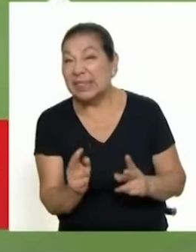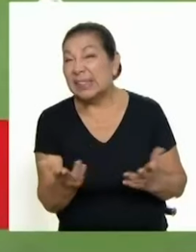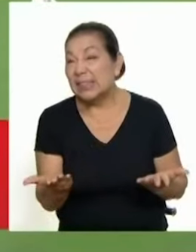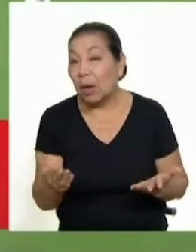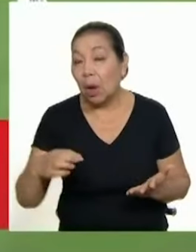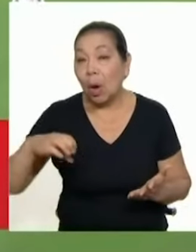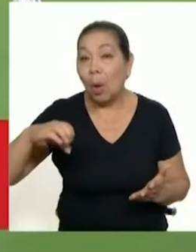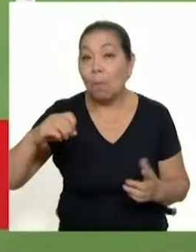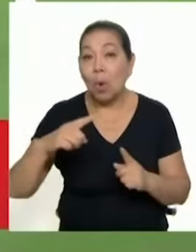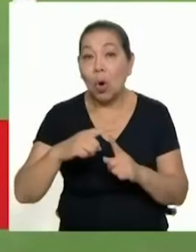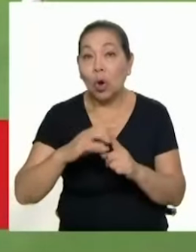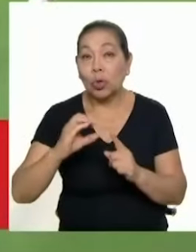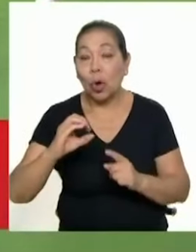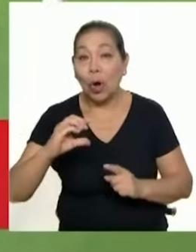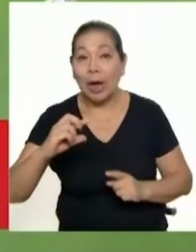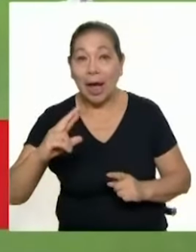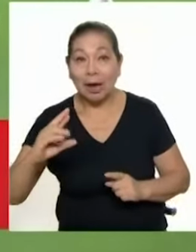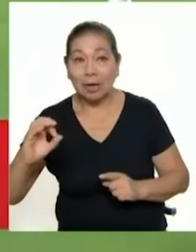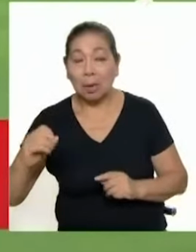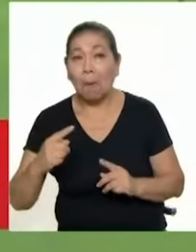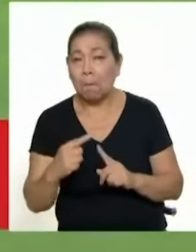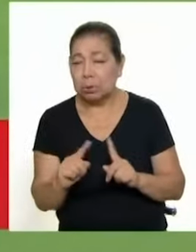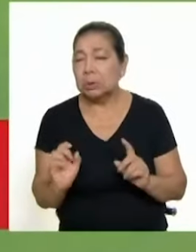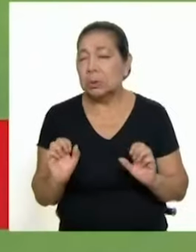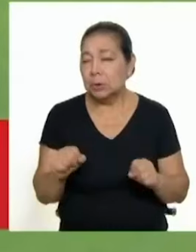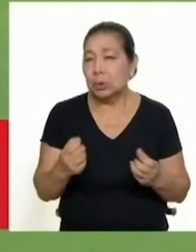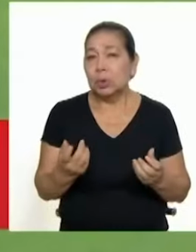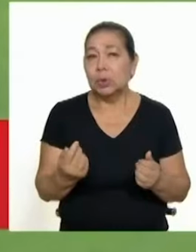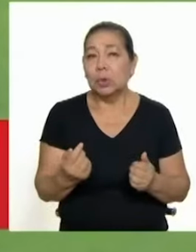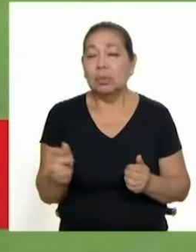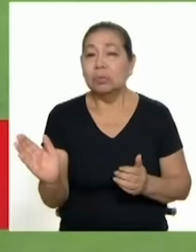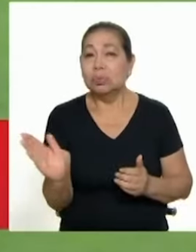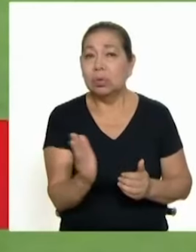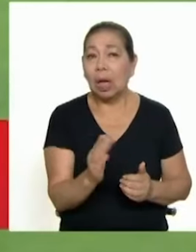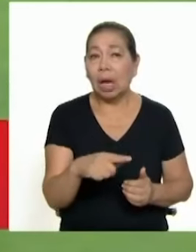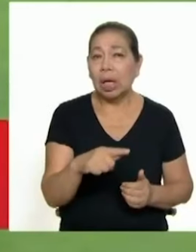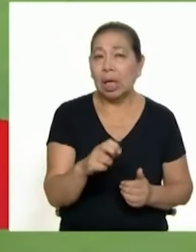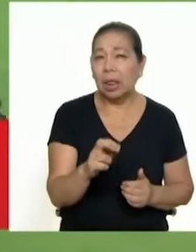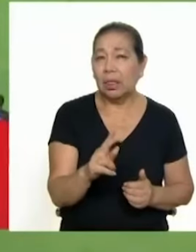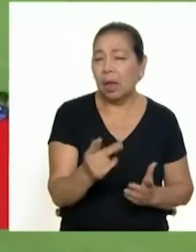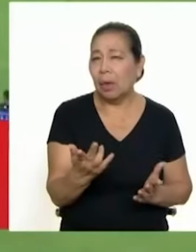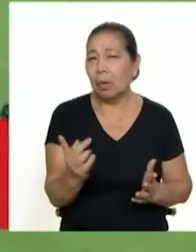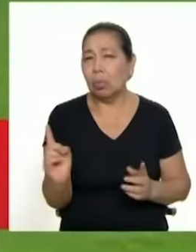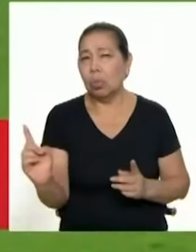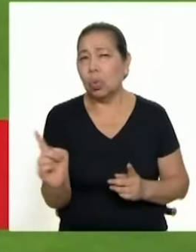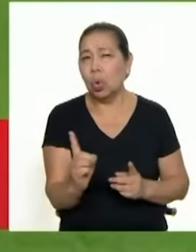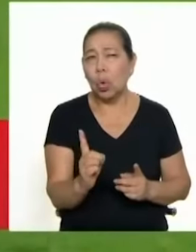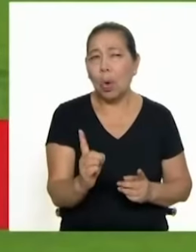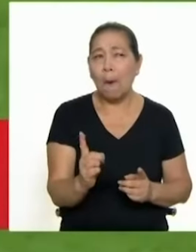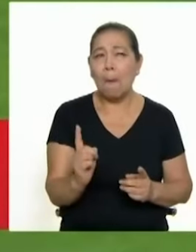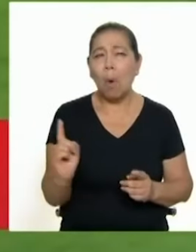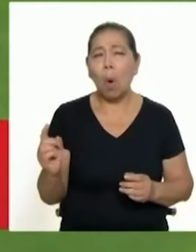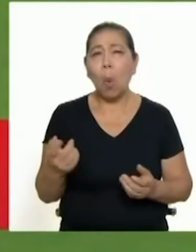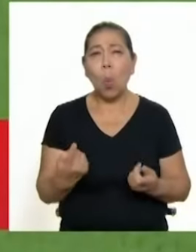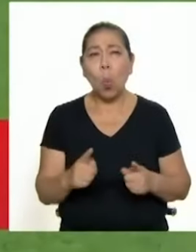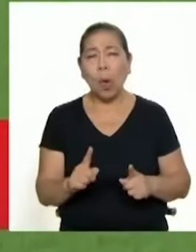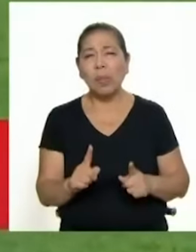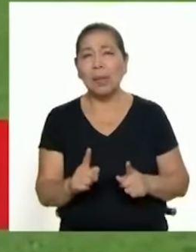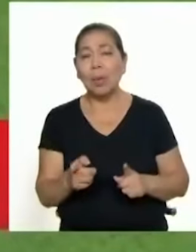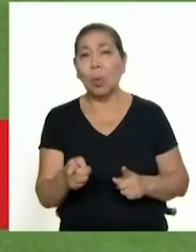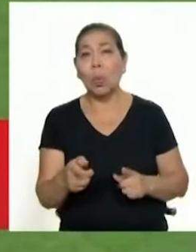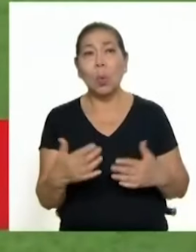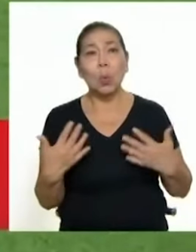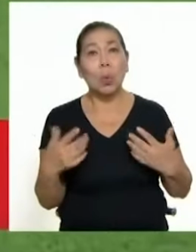Portocarrero teniendo una disputa con José Quintero. Luego el balón para Edison Flores y aparece José el Tunche Rivera, quien sería el